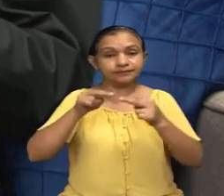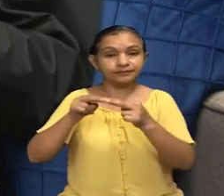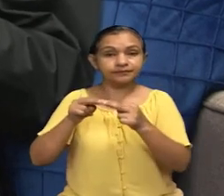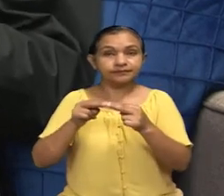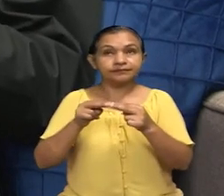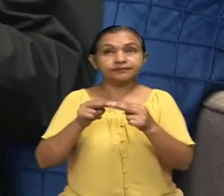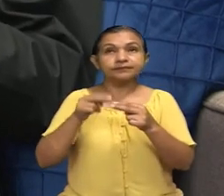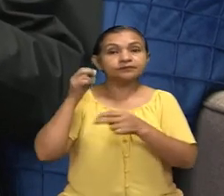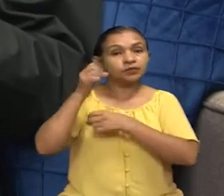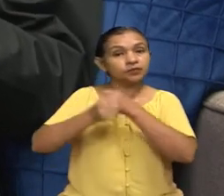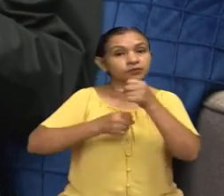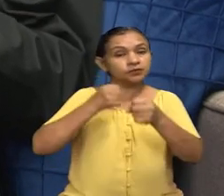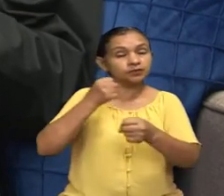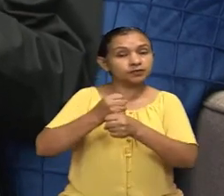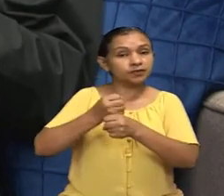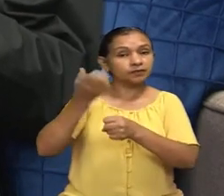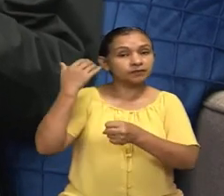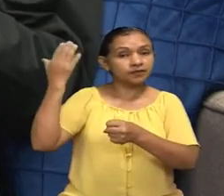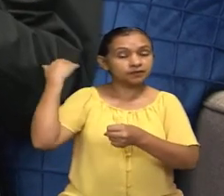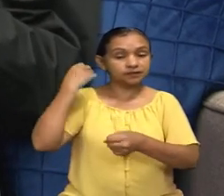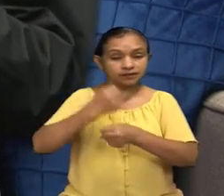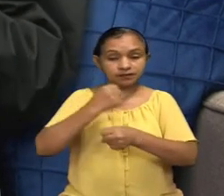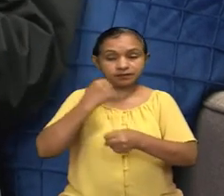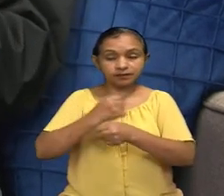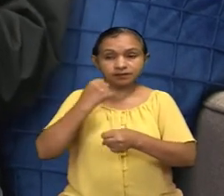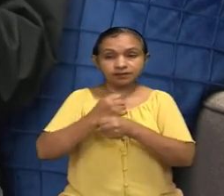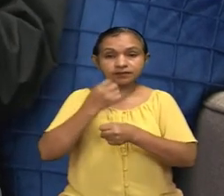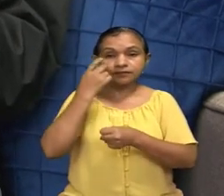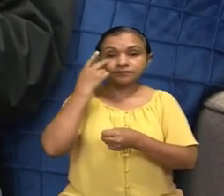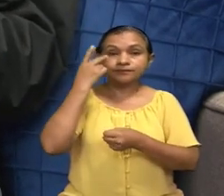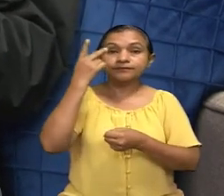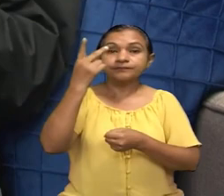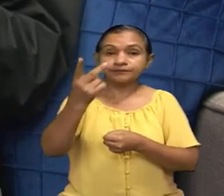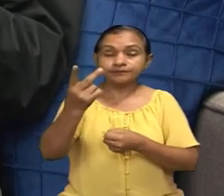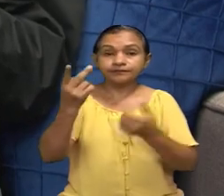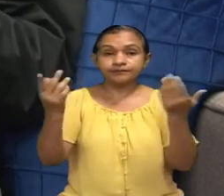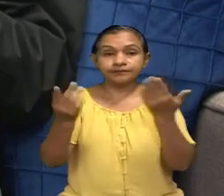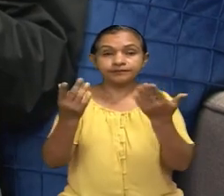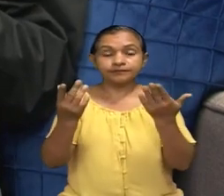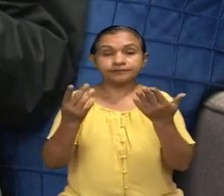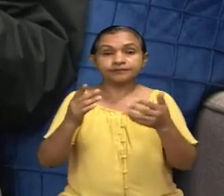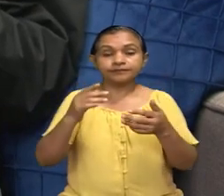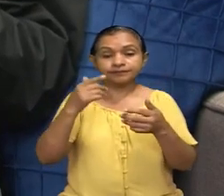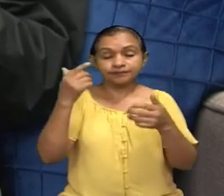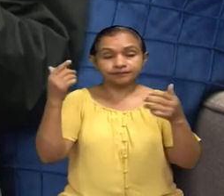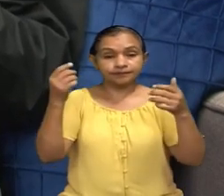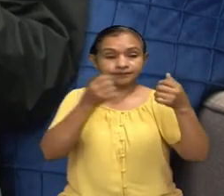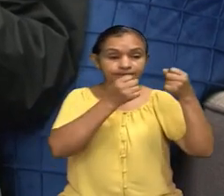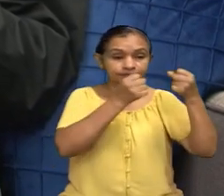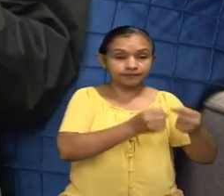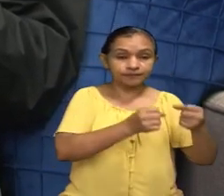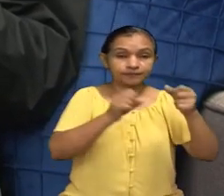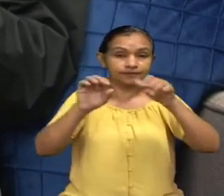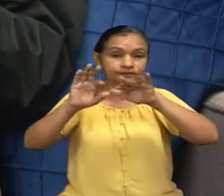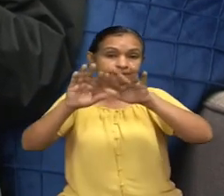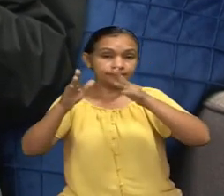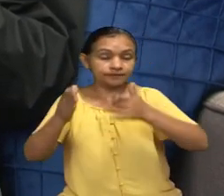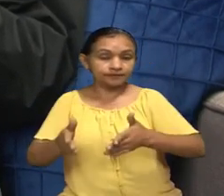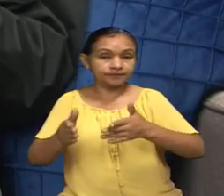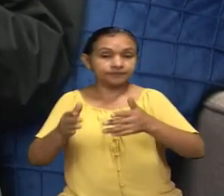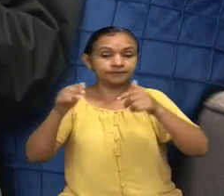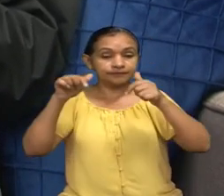por muchos años estuvimos trabajando la perspectiva de género, ahora estamos trabajando